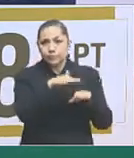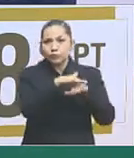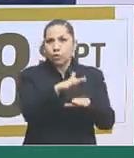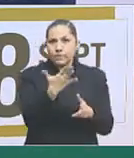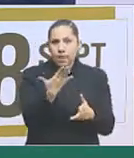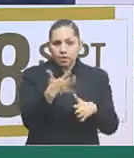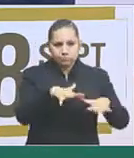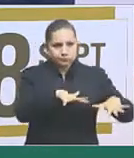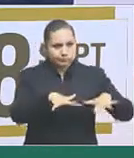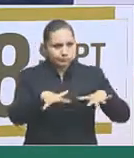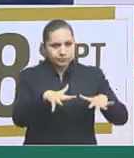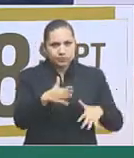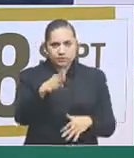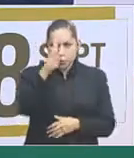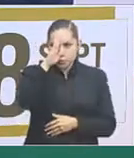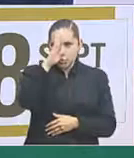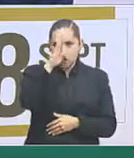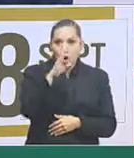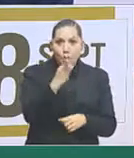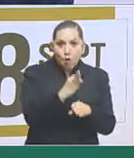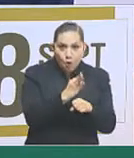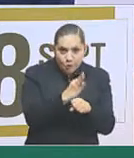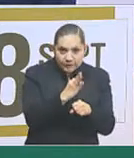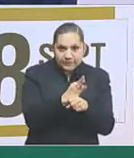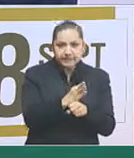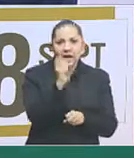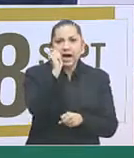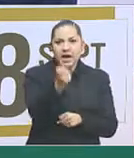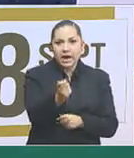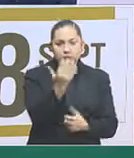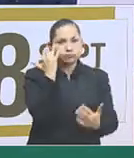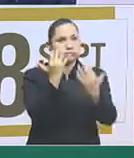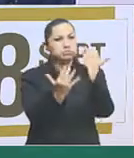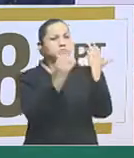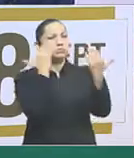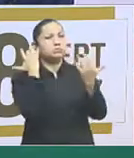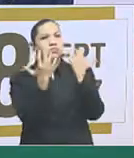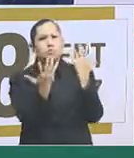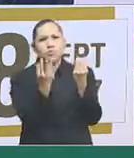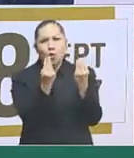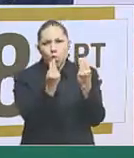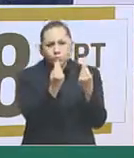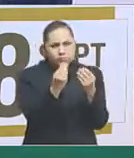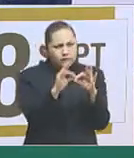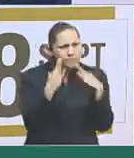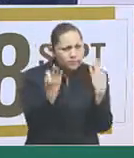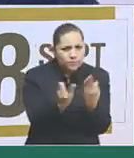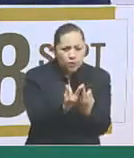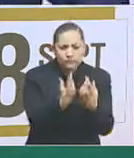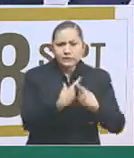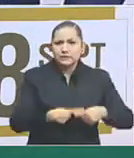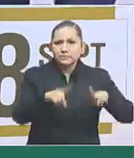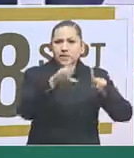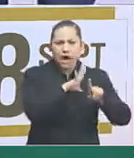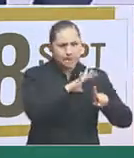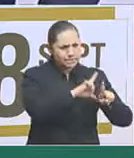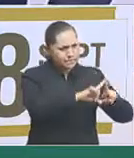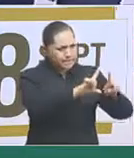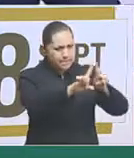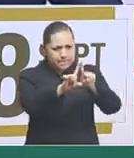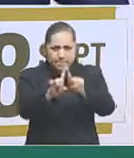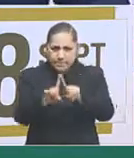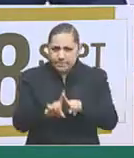tan disruptivo como el que hoy vivimos el volumen la variedad y la velocidad